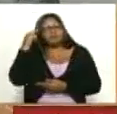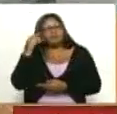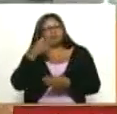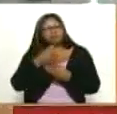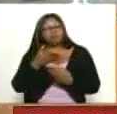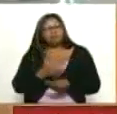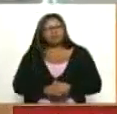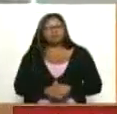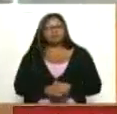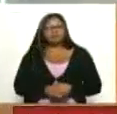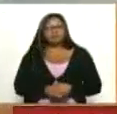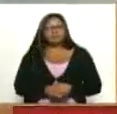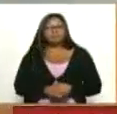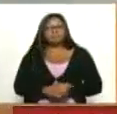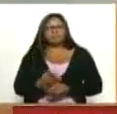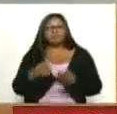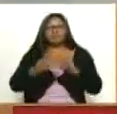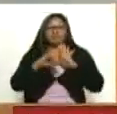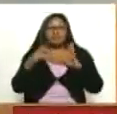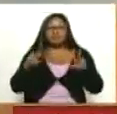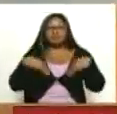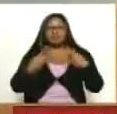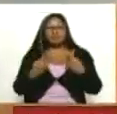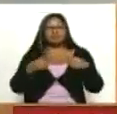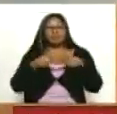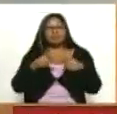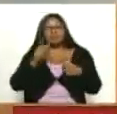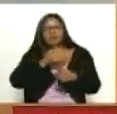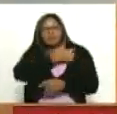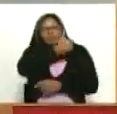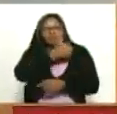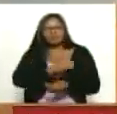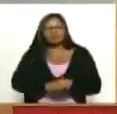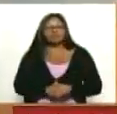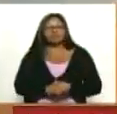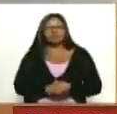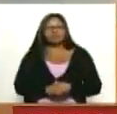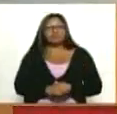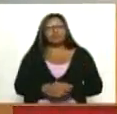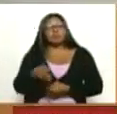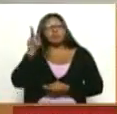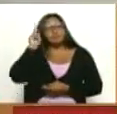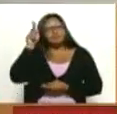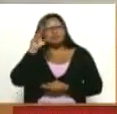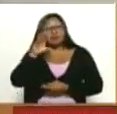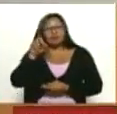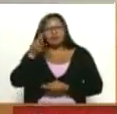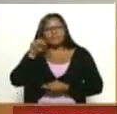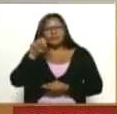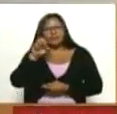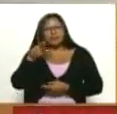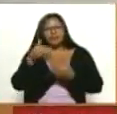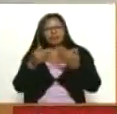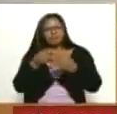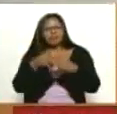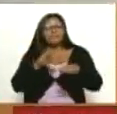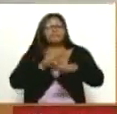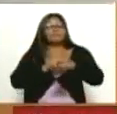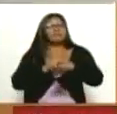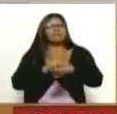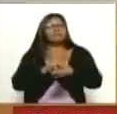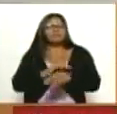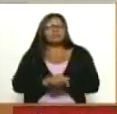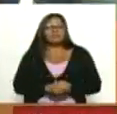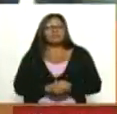años, pues tienen el derecho de renovar a sus autoridades. Soy la profesora Carmen Deyanira González, profesora de la Facultad de Medicina, Escuela Luis